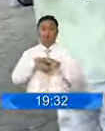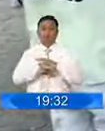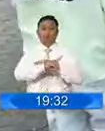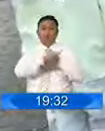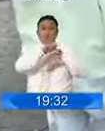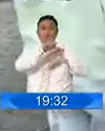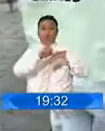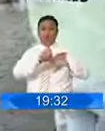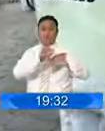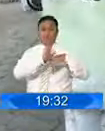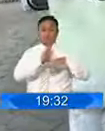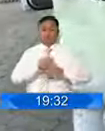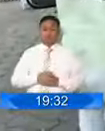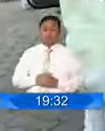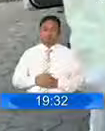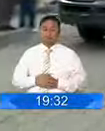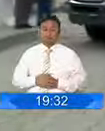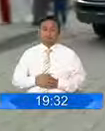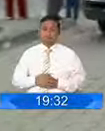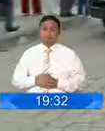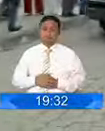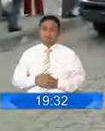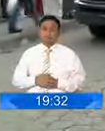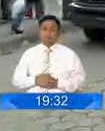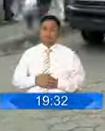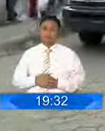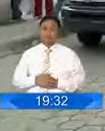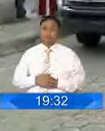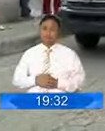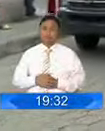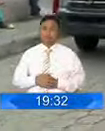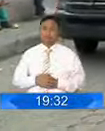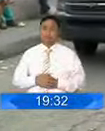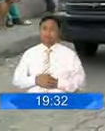hasta la morgue para los trámites de ley, informó Patricia Aldaz.